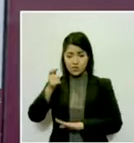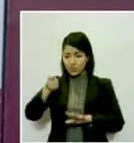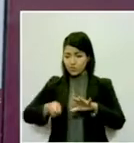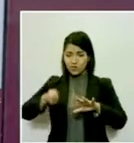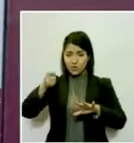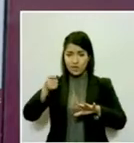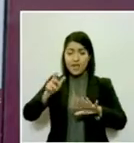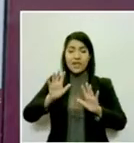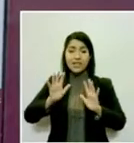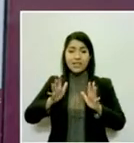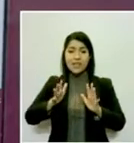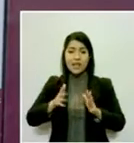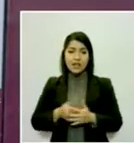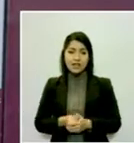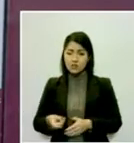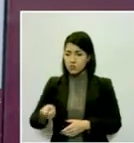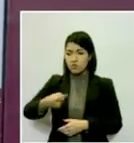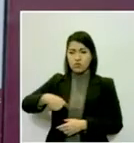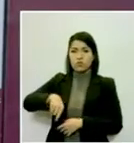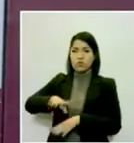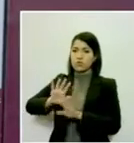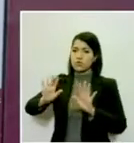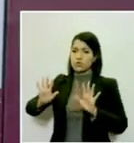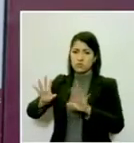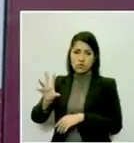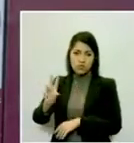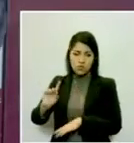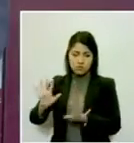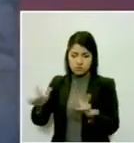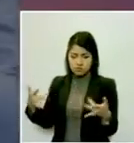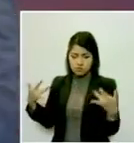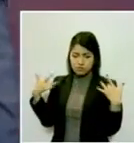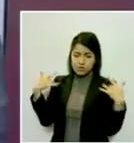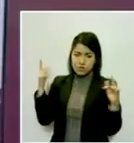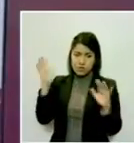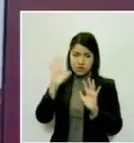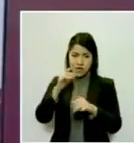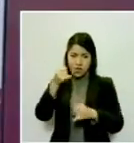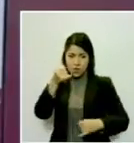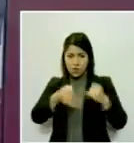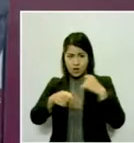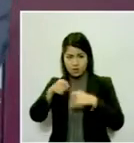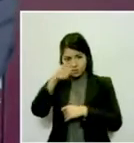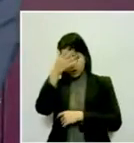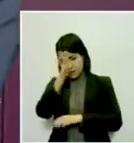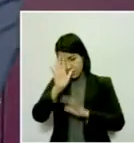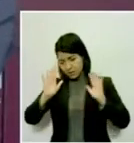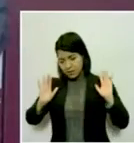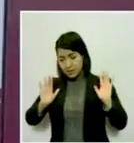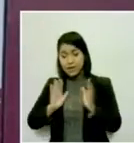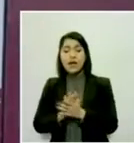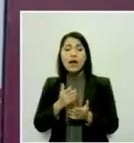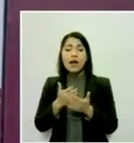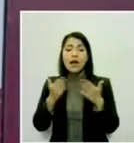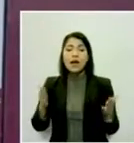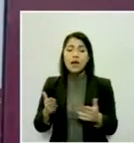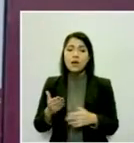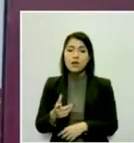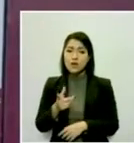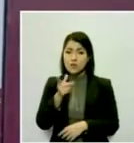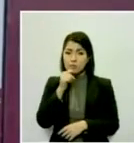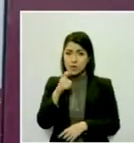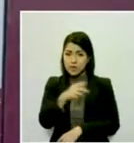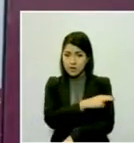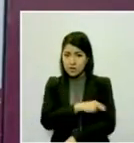Y eso ya le tocó al juez, ya no a nosotros. Pero adelante. En este sentido, ¿el gobierno del estado, la Guardia Civil, estaría